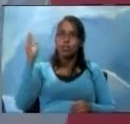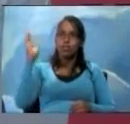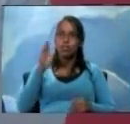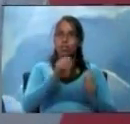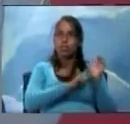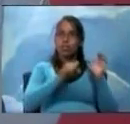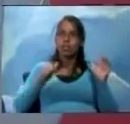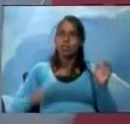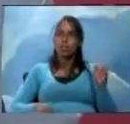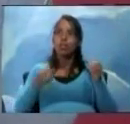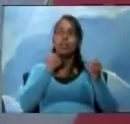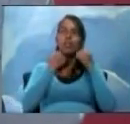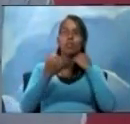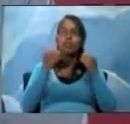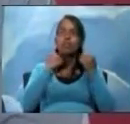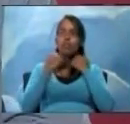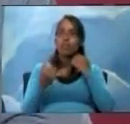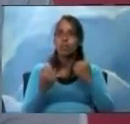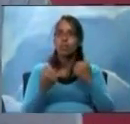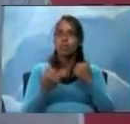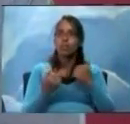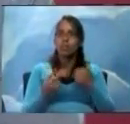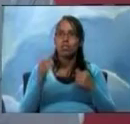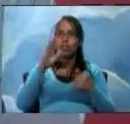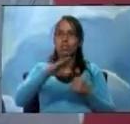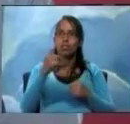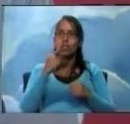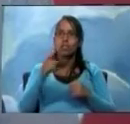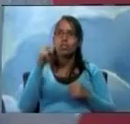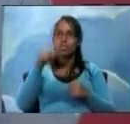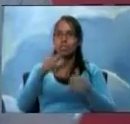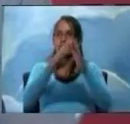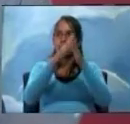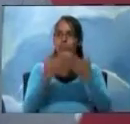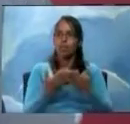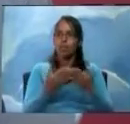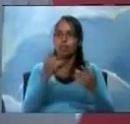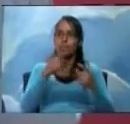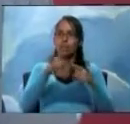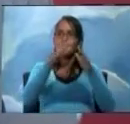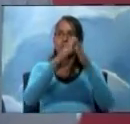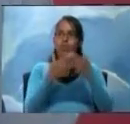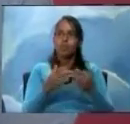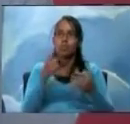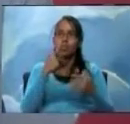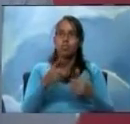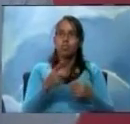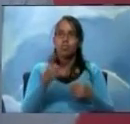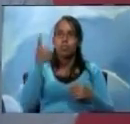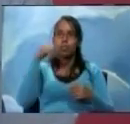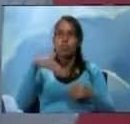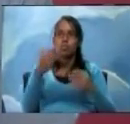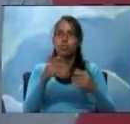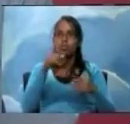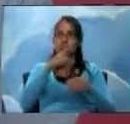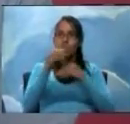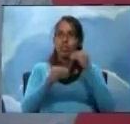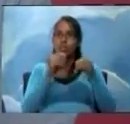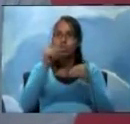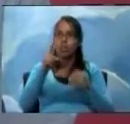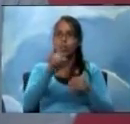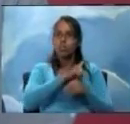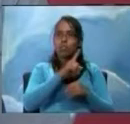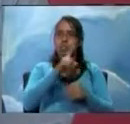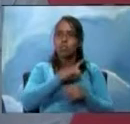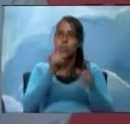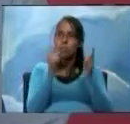Señor enfermo? Aquí como lo está diciendo Él en su palabra. Pero su palabra lo dice, por cuanto se lo hiciste a uno